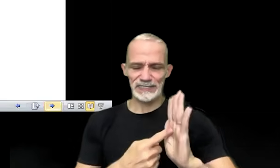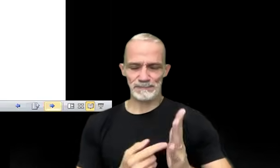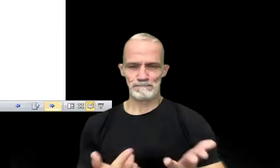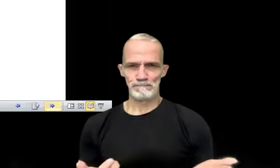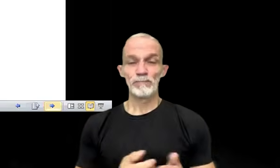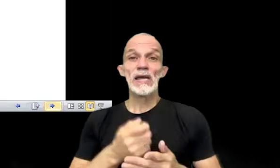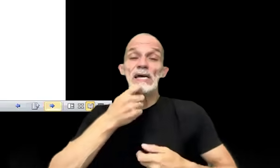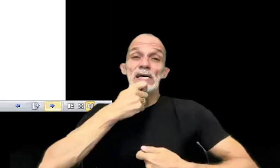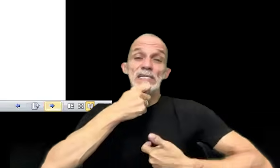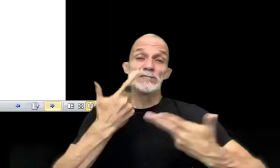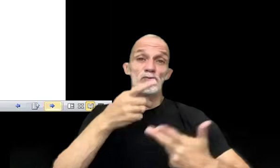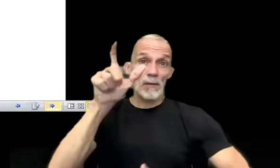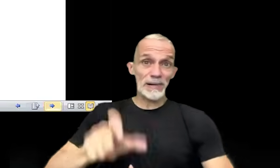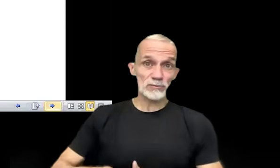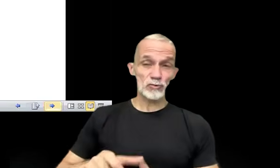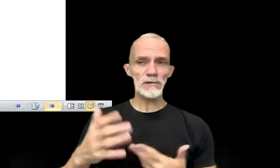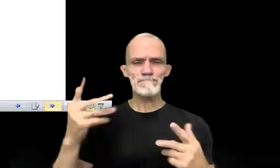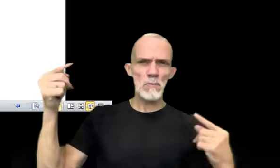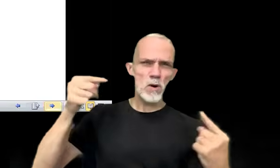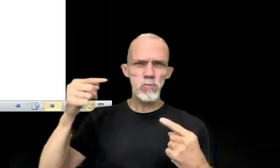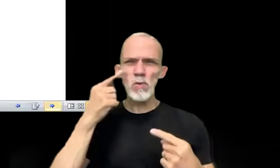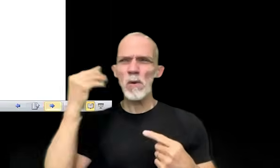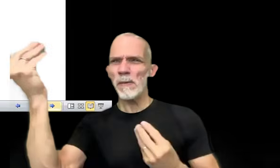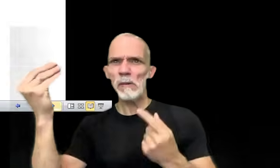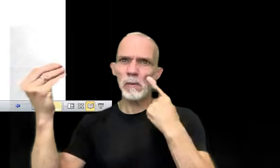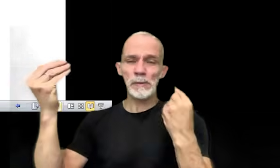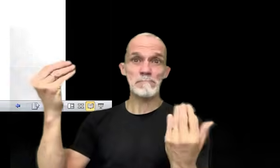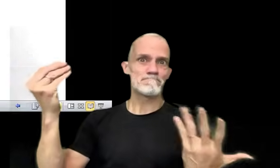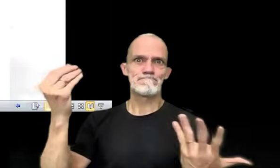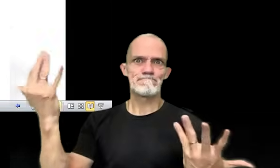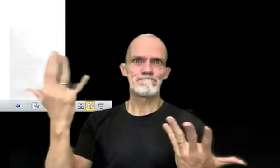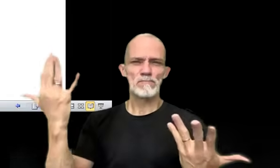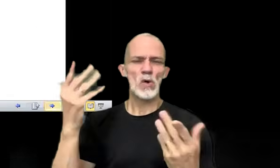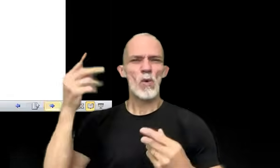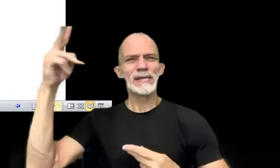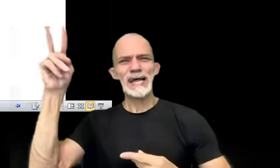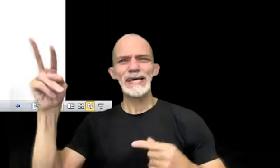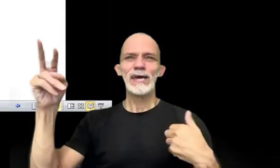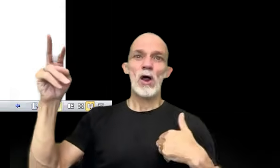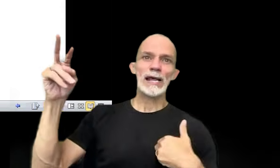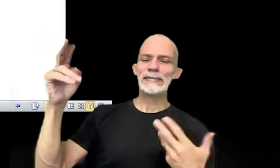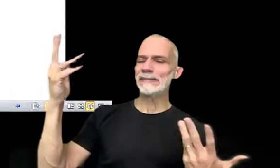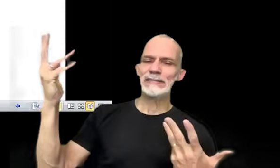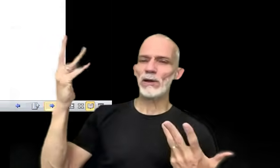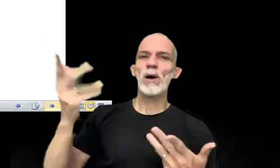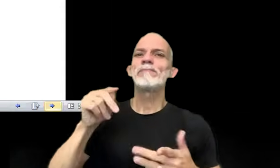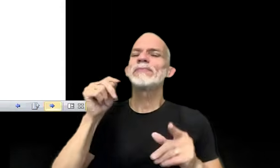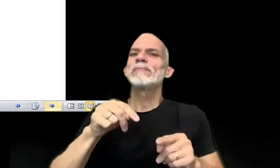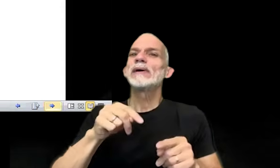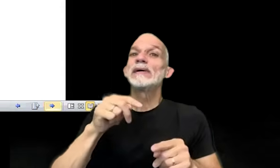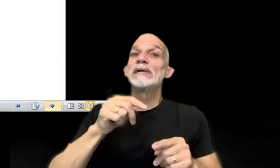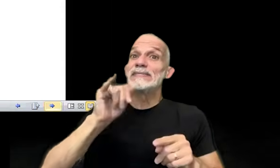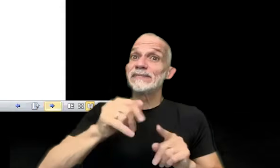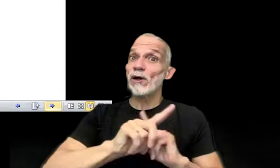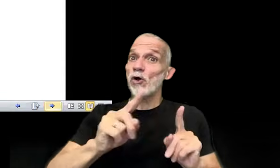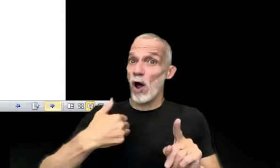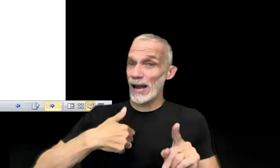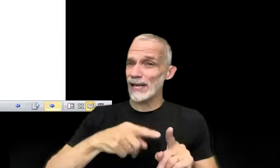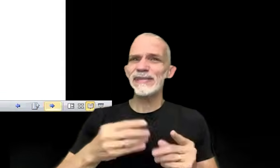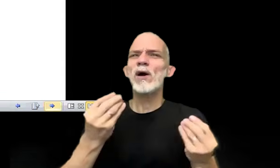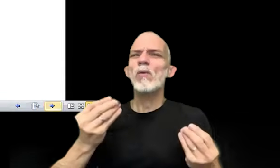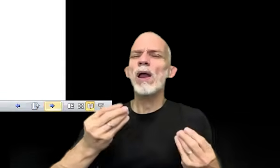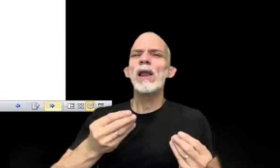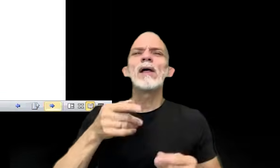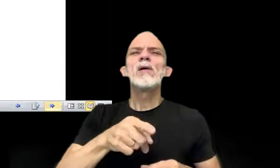dice que cuando haya alguna controversia de residencia, me va a definir si es residente o no en nuestro